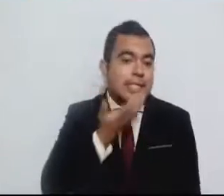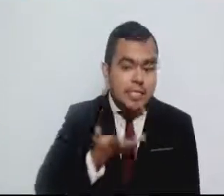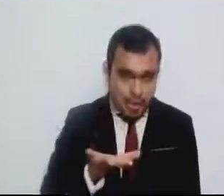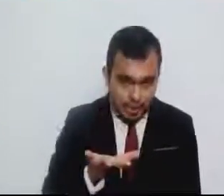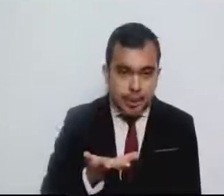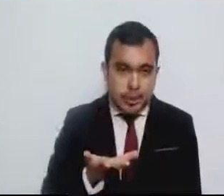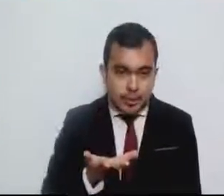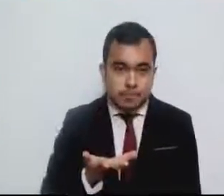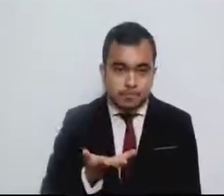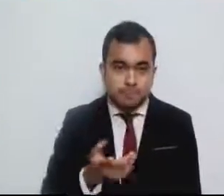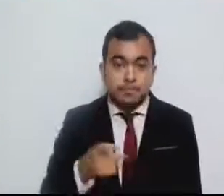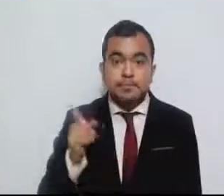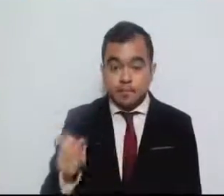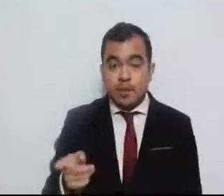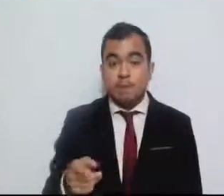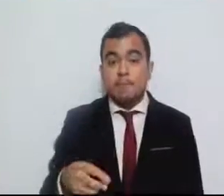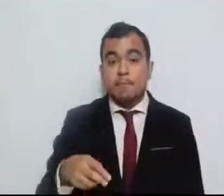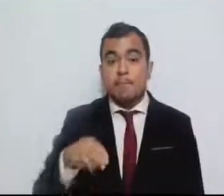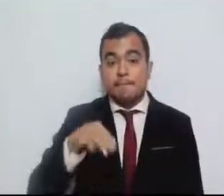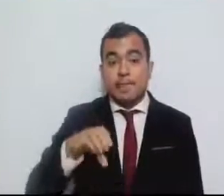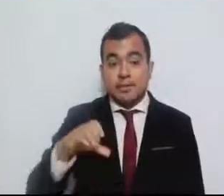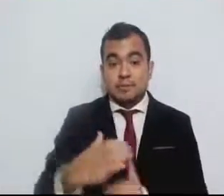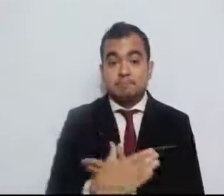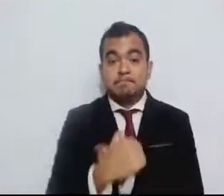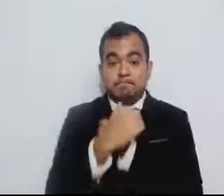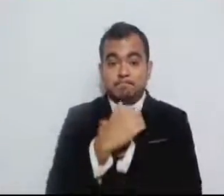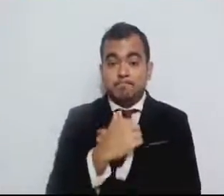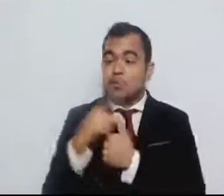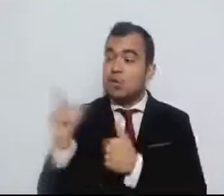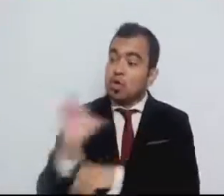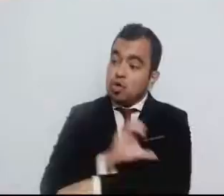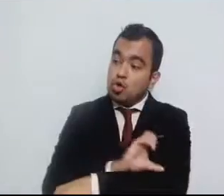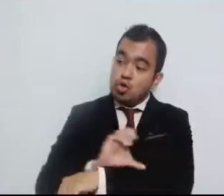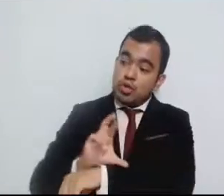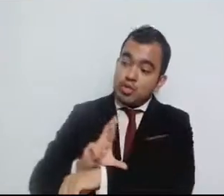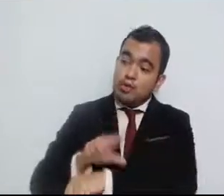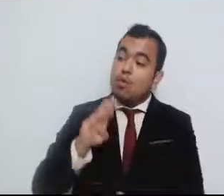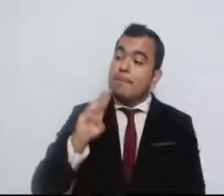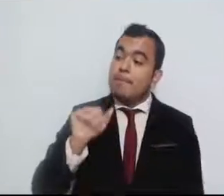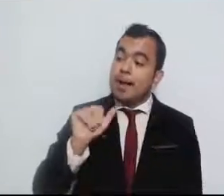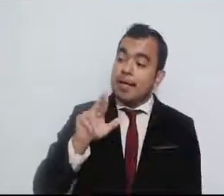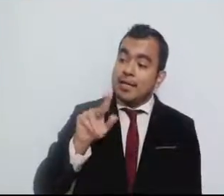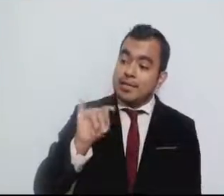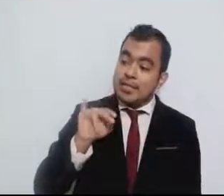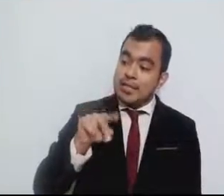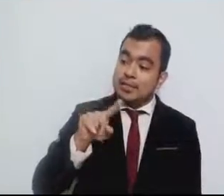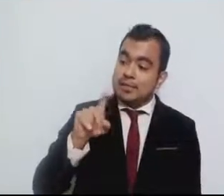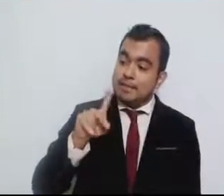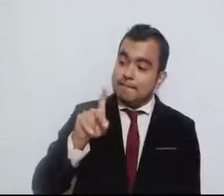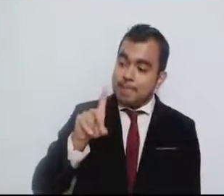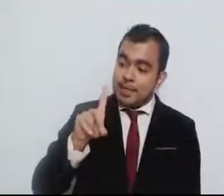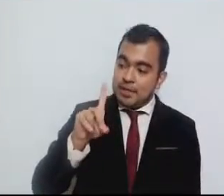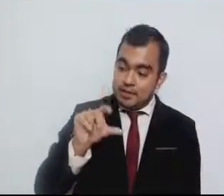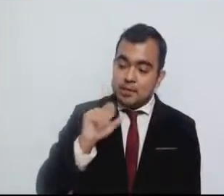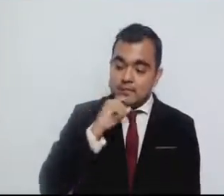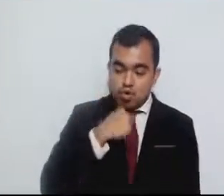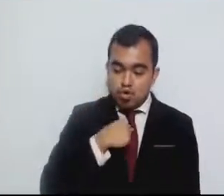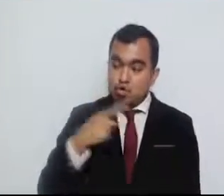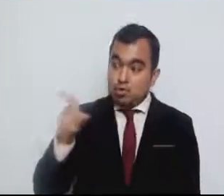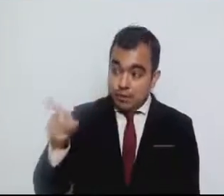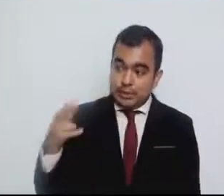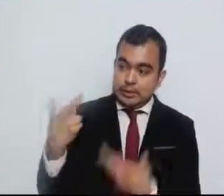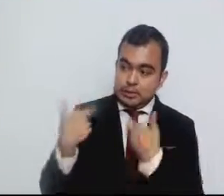Movimiento Ciudadano, a nombre de mi coordinador Martín Cepeda y su servidora, creemos